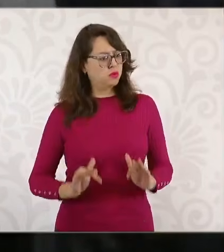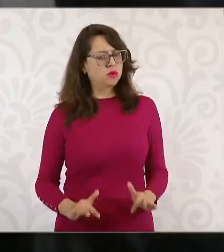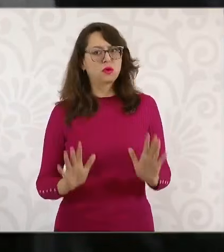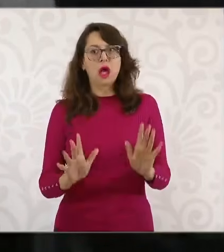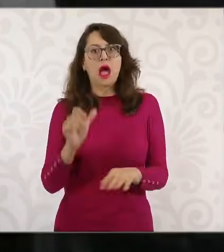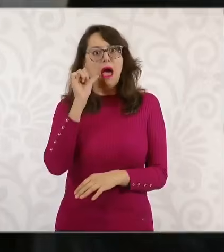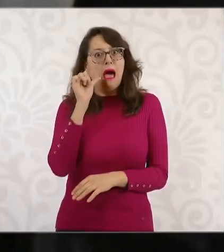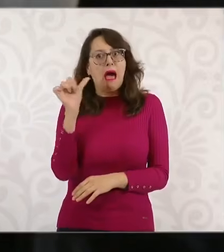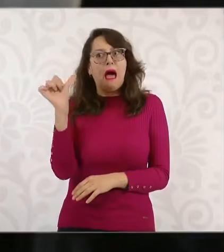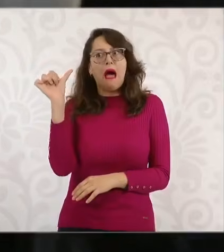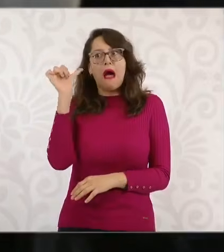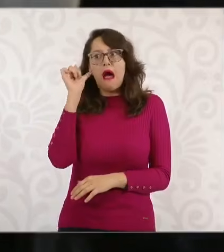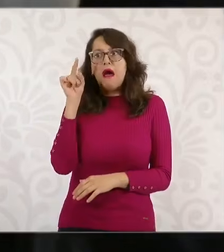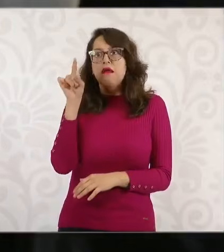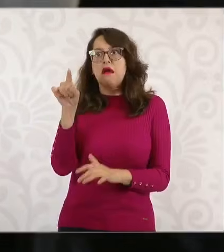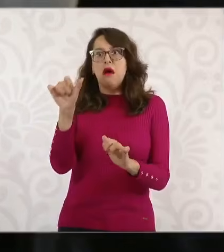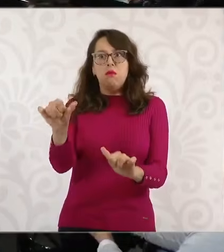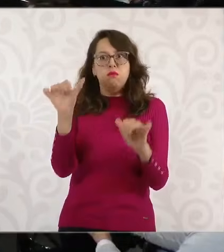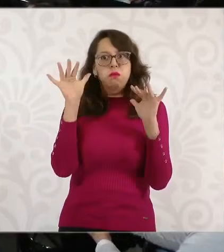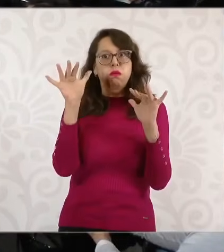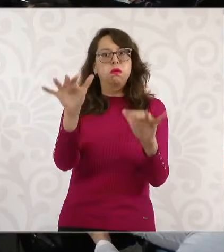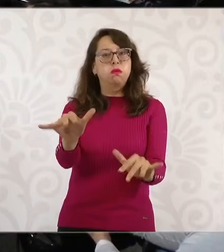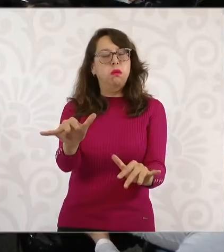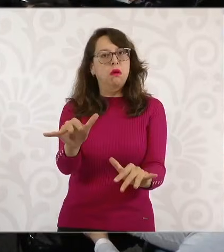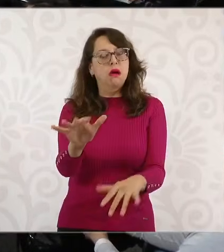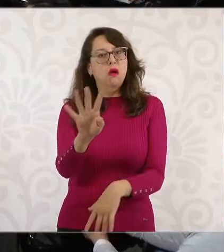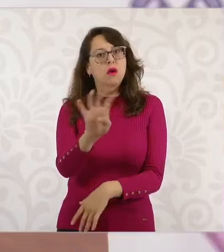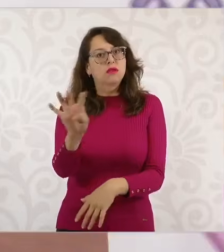de personas en una plaza pública, Presidenta. Sí,